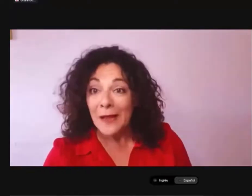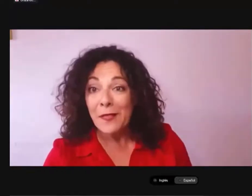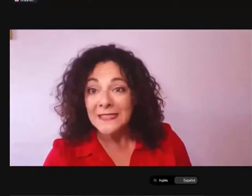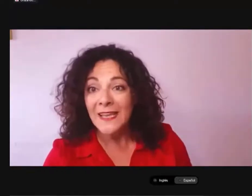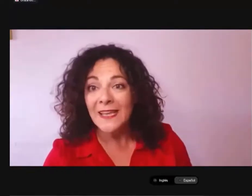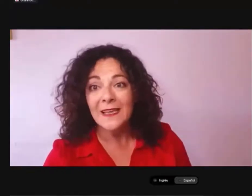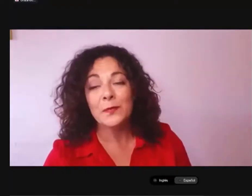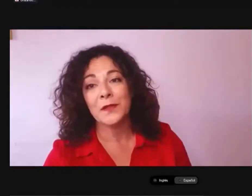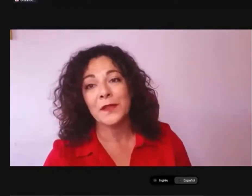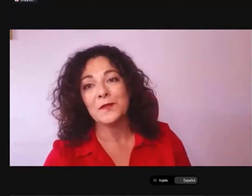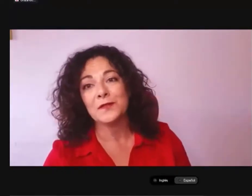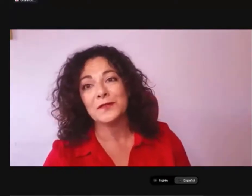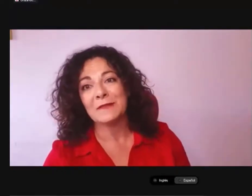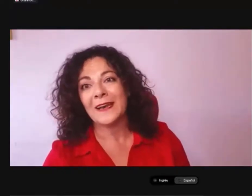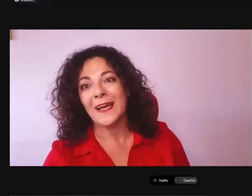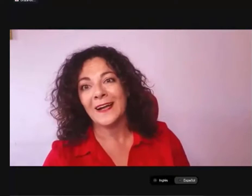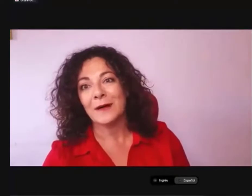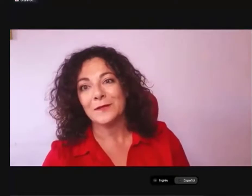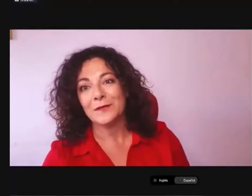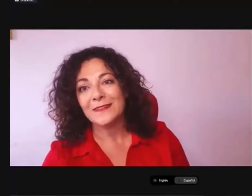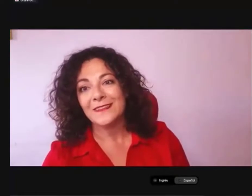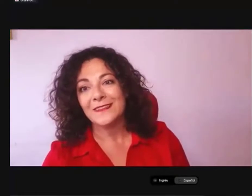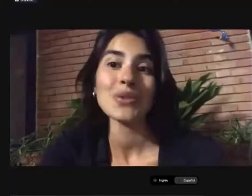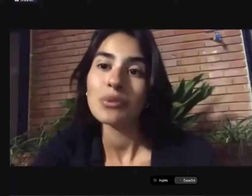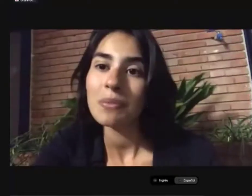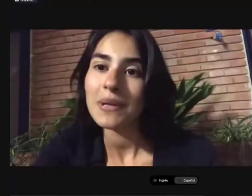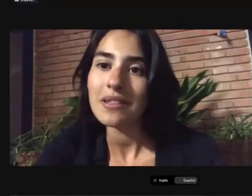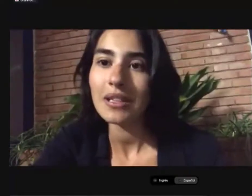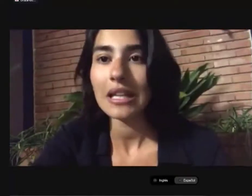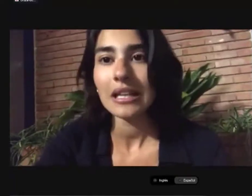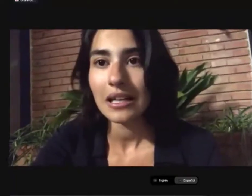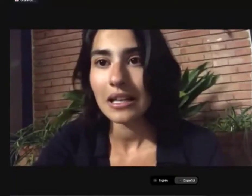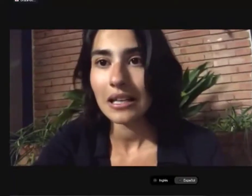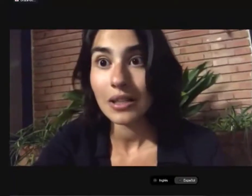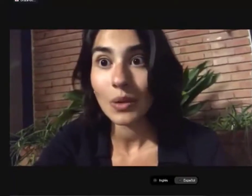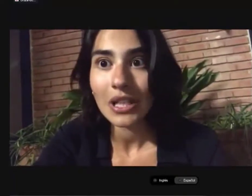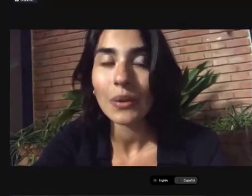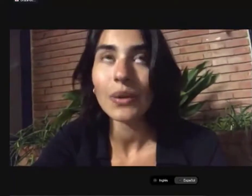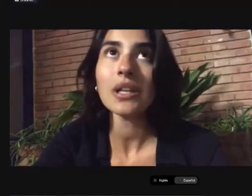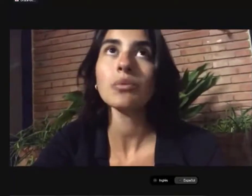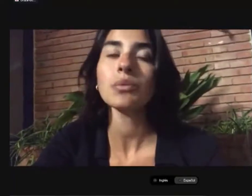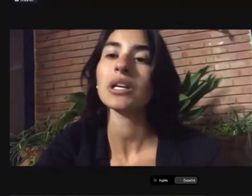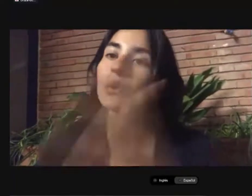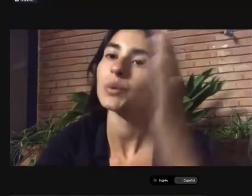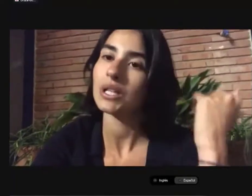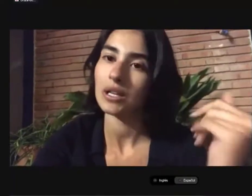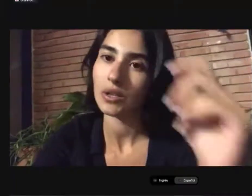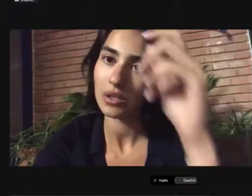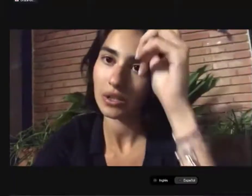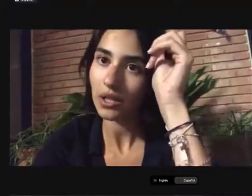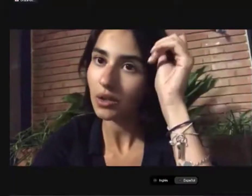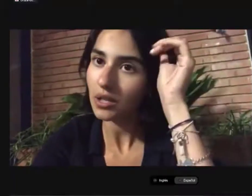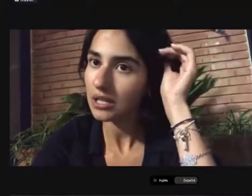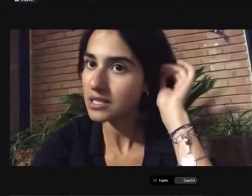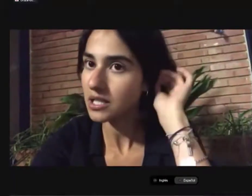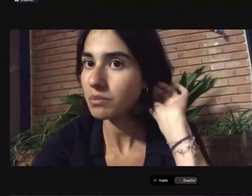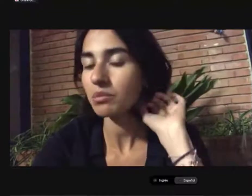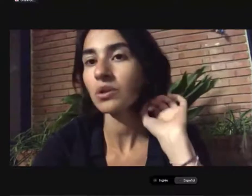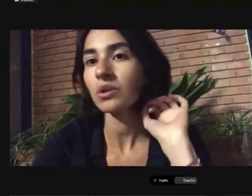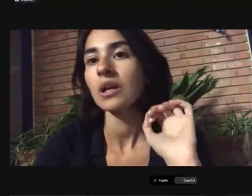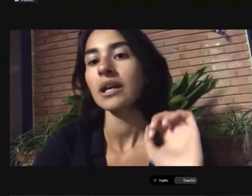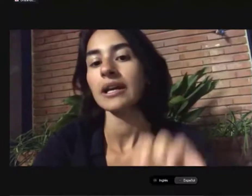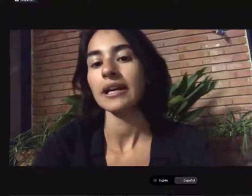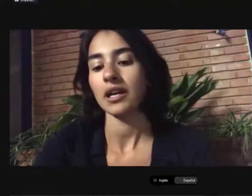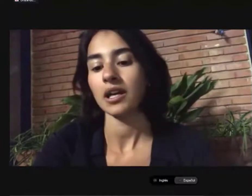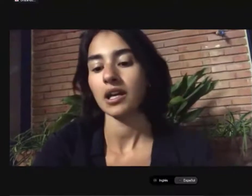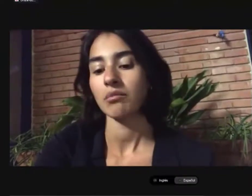Y bueno, gracias a ella pudimos llevarla a cabo. Yo fui presidenta del octavo CIETO porque la junta del año anterior, del